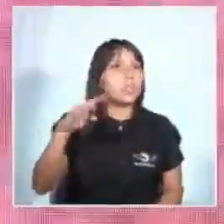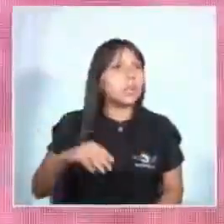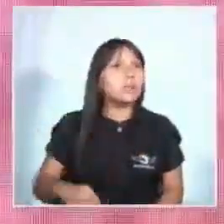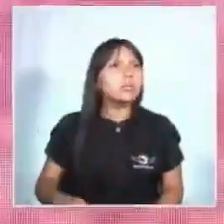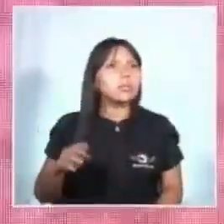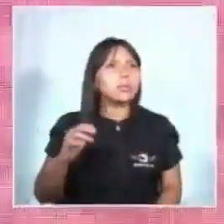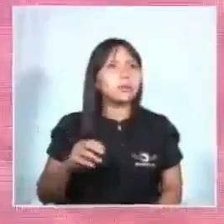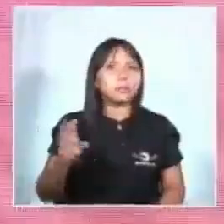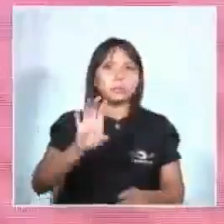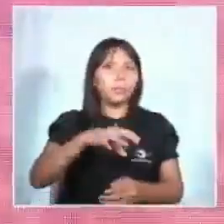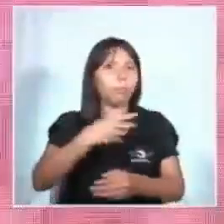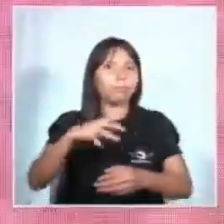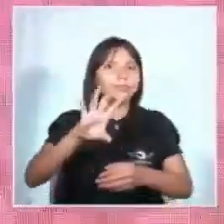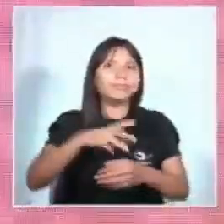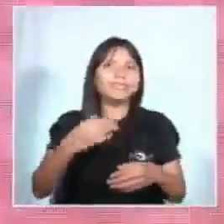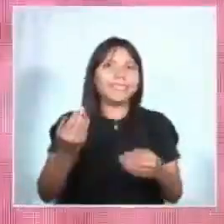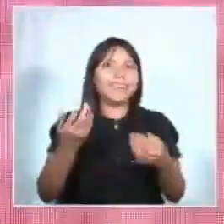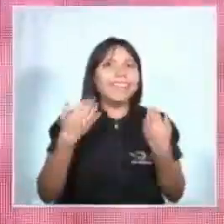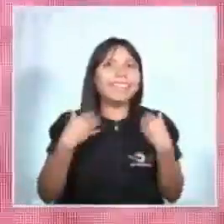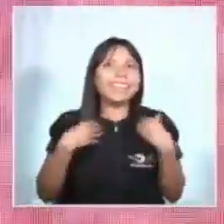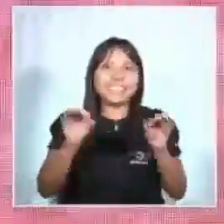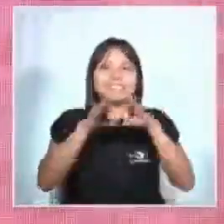la colombiana tiene familia.